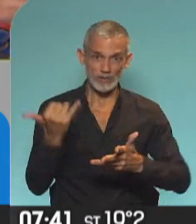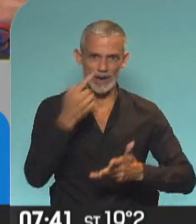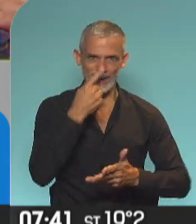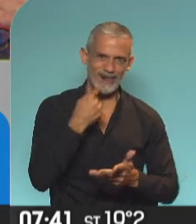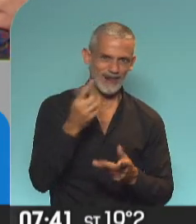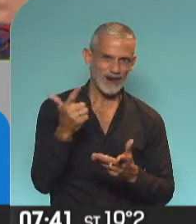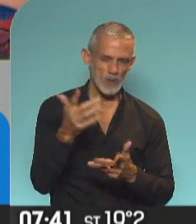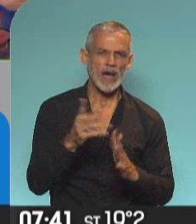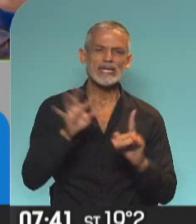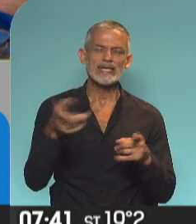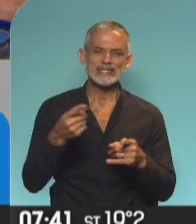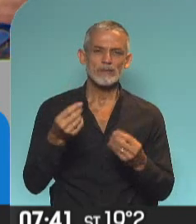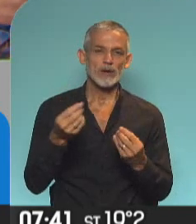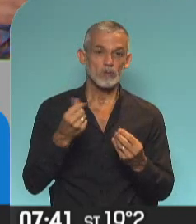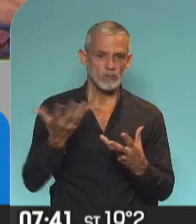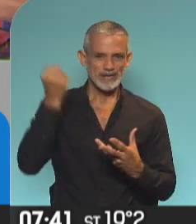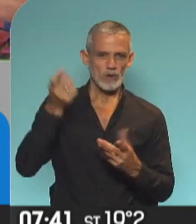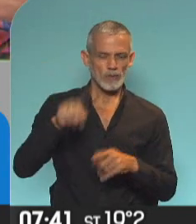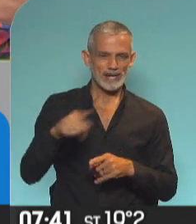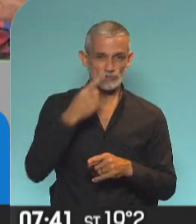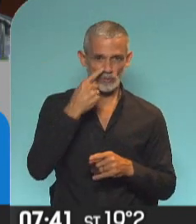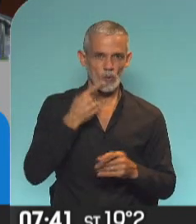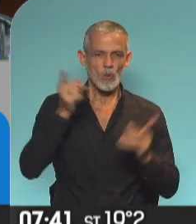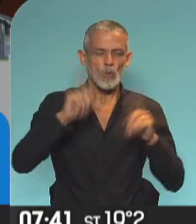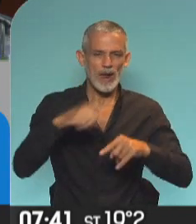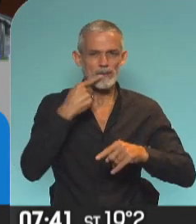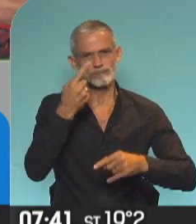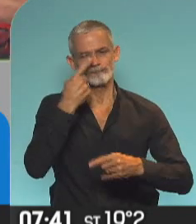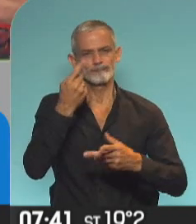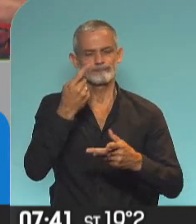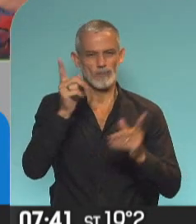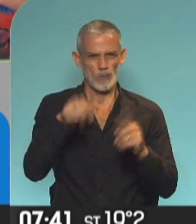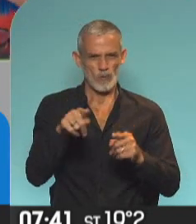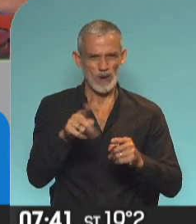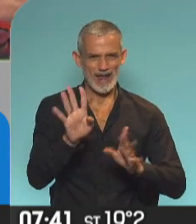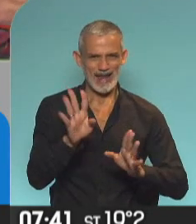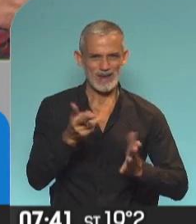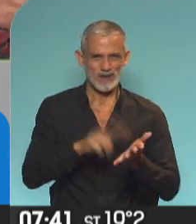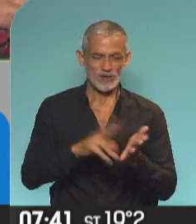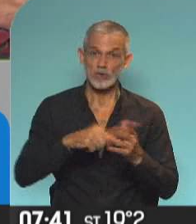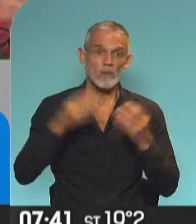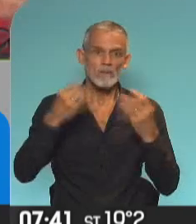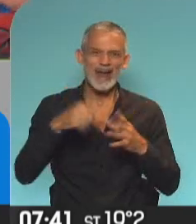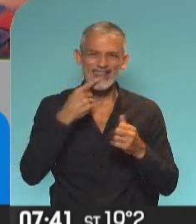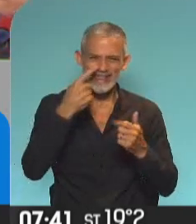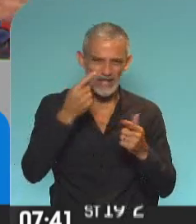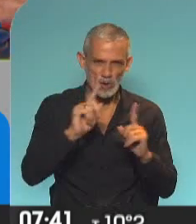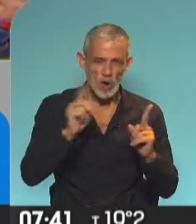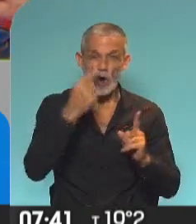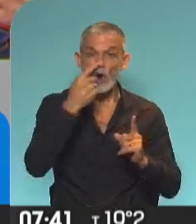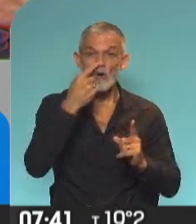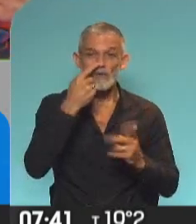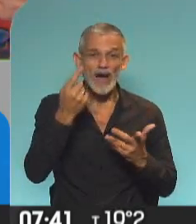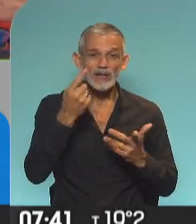esto, así como también la recuperación de este síntoma. Porque recordemos que no es solo la pérdida de olfato, sino que el